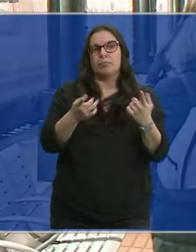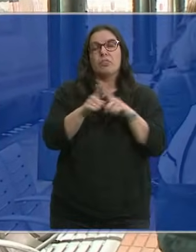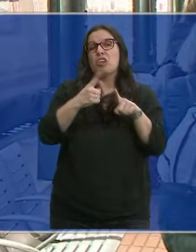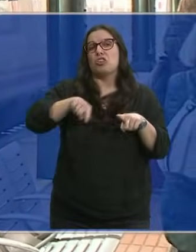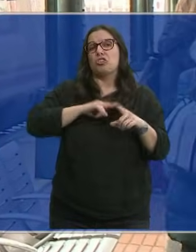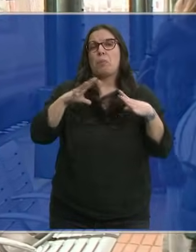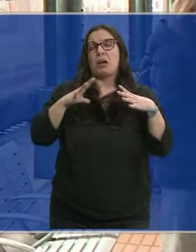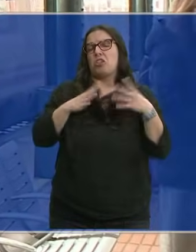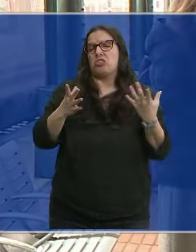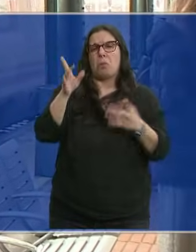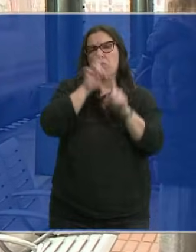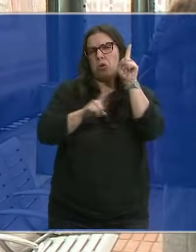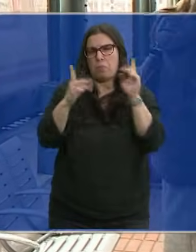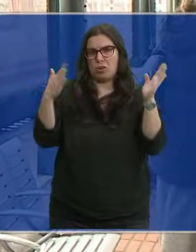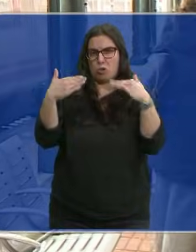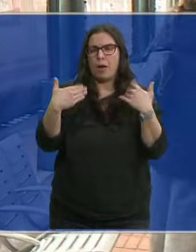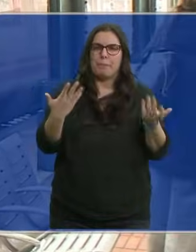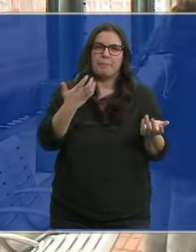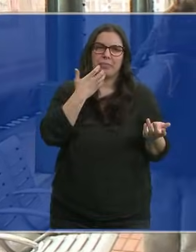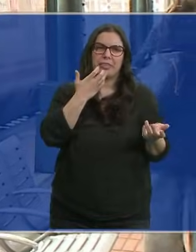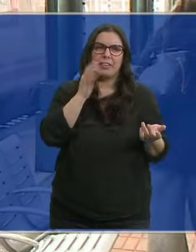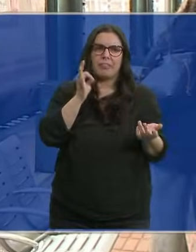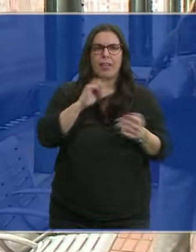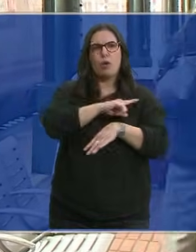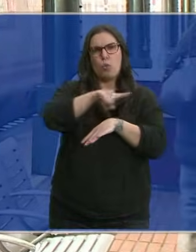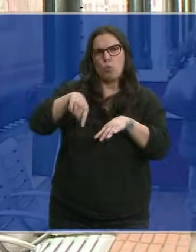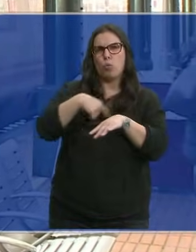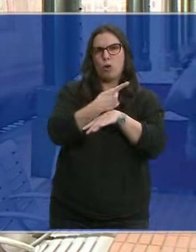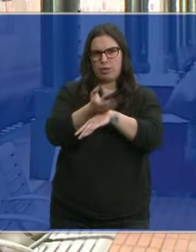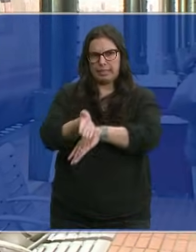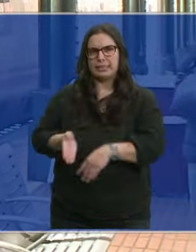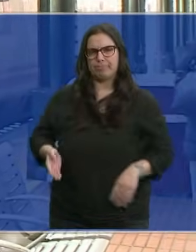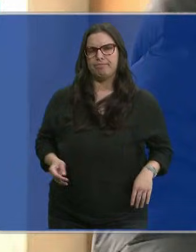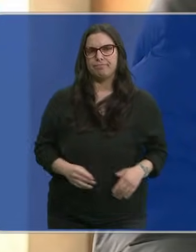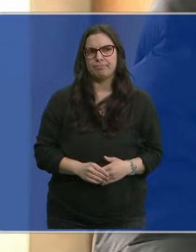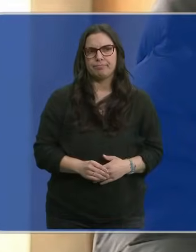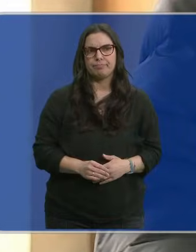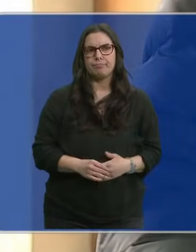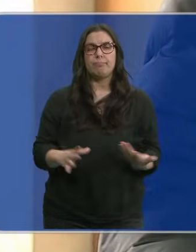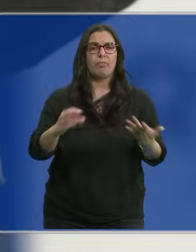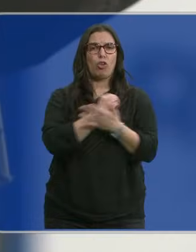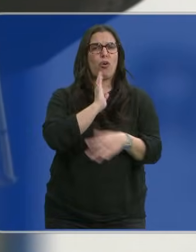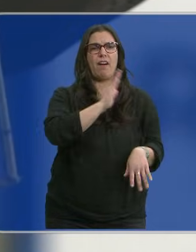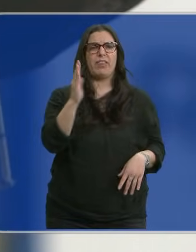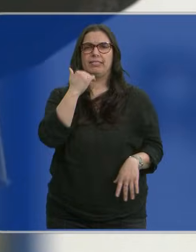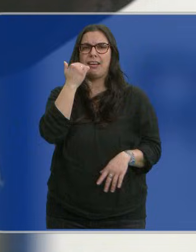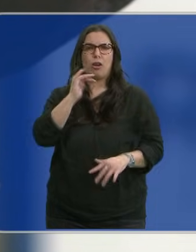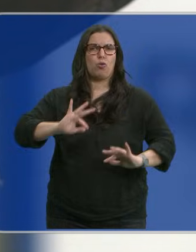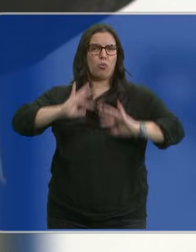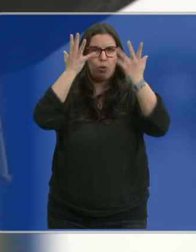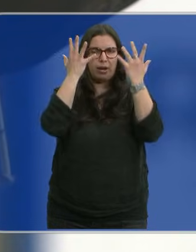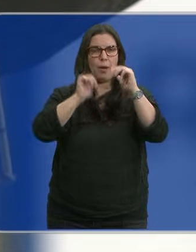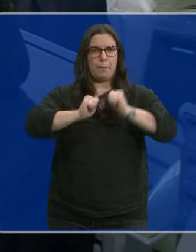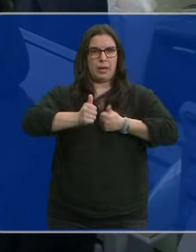de vacaciones, no hay mucho trastoque, ¿no? Pero sí el tren 1 hora de retraso. Todos han sufrido de algún modo esta huelga